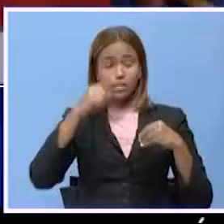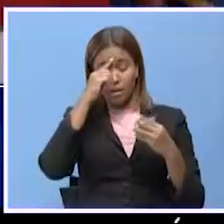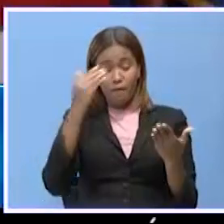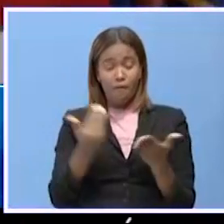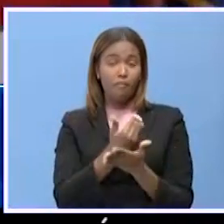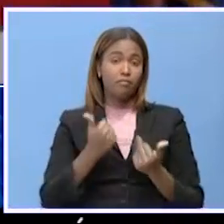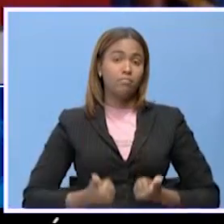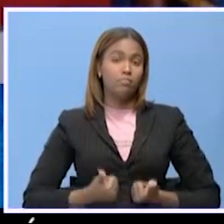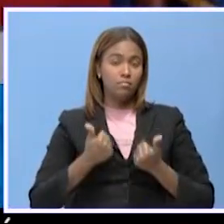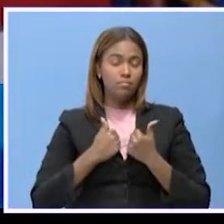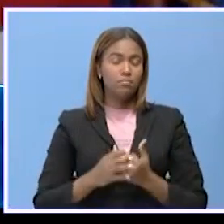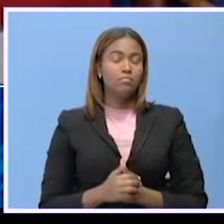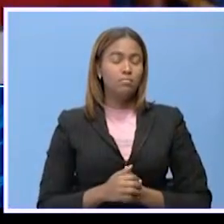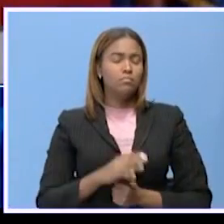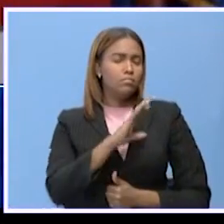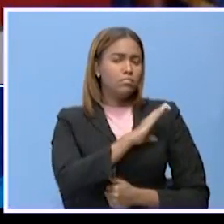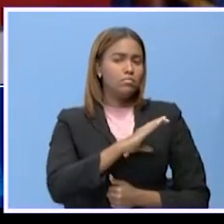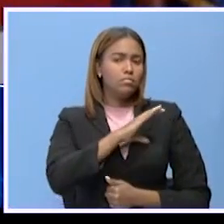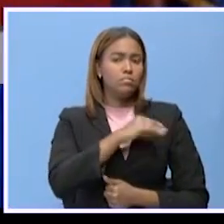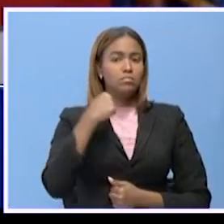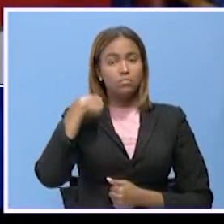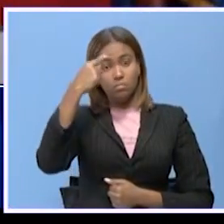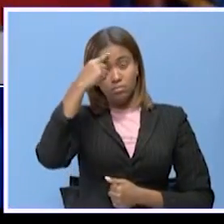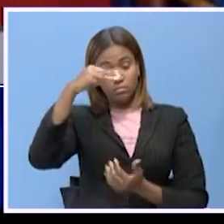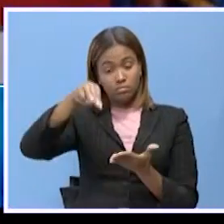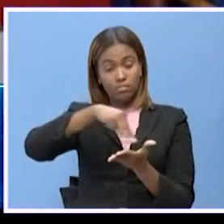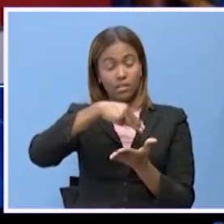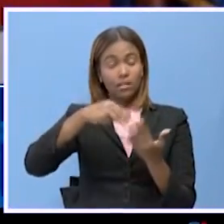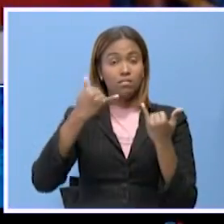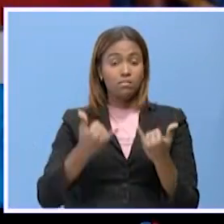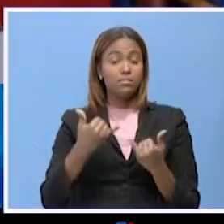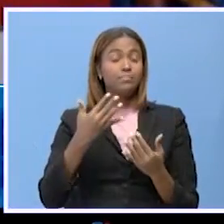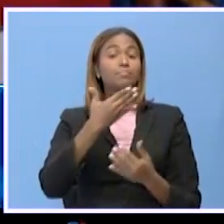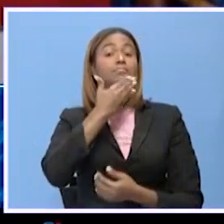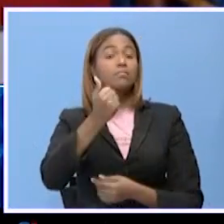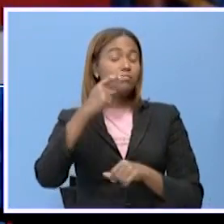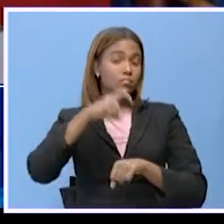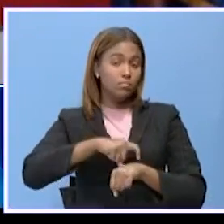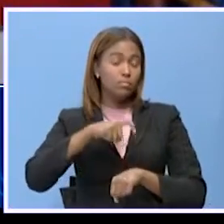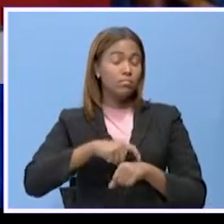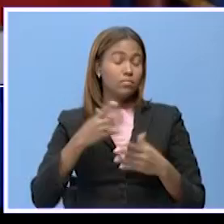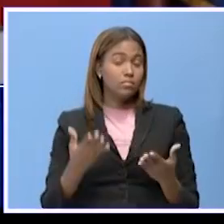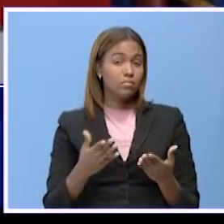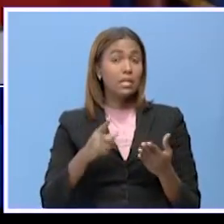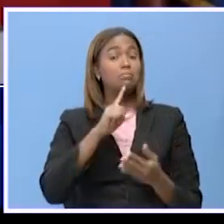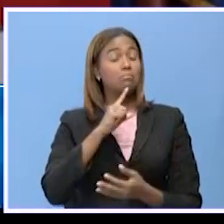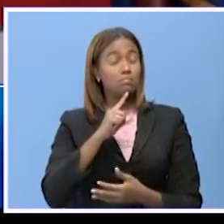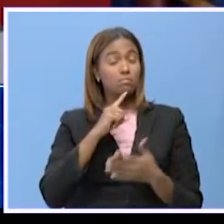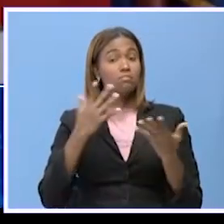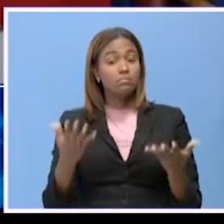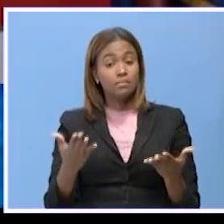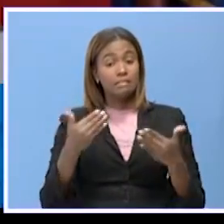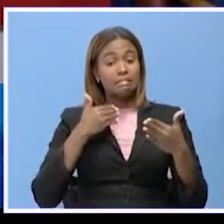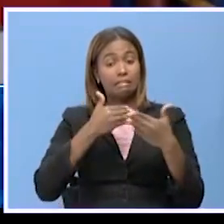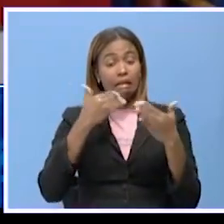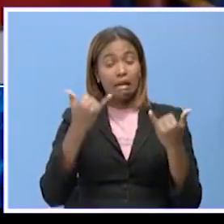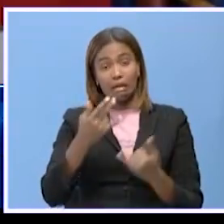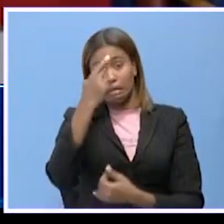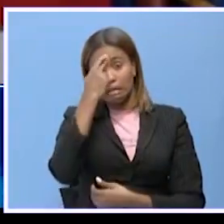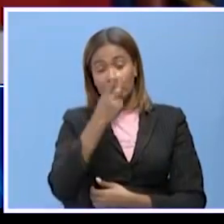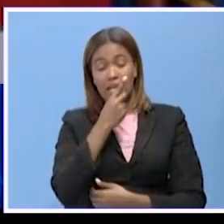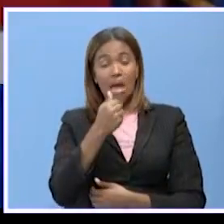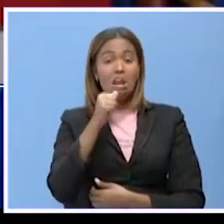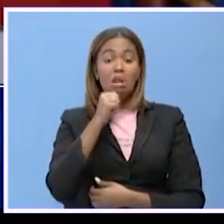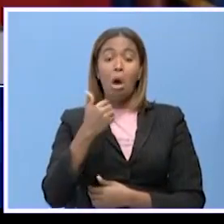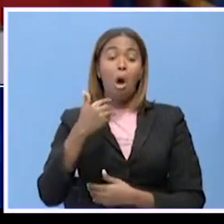realidad. Cualitativamente yo creo que el merengue está disfrutando de uno de los mejores momentos. A pesar de que casi en este país no se